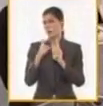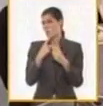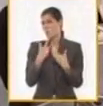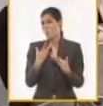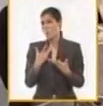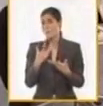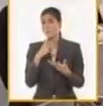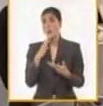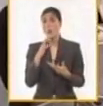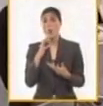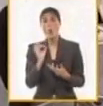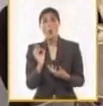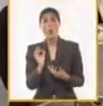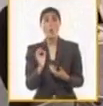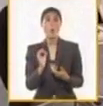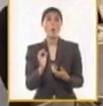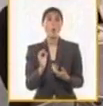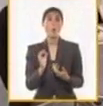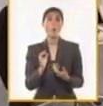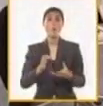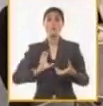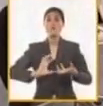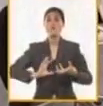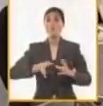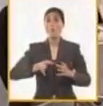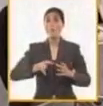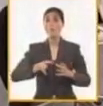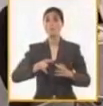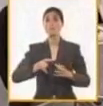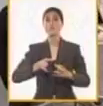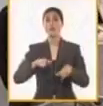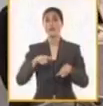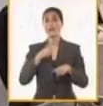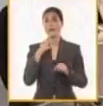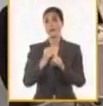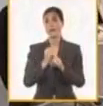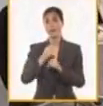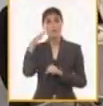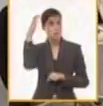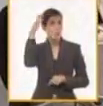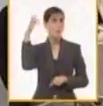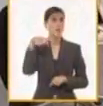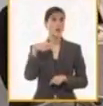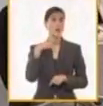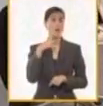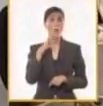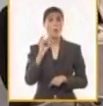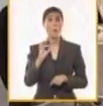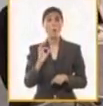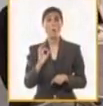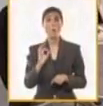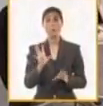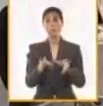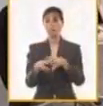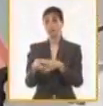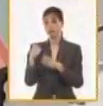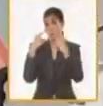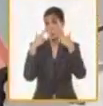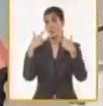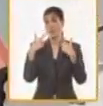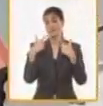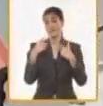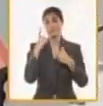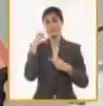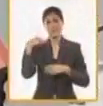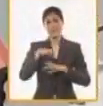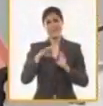la gestión un gobernador opositor en estados importantes, ¿no? Porque a pesar de todas las